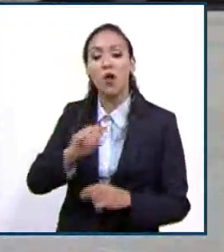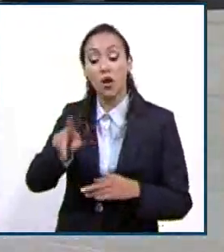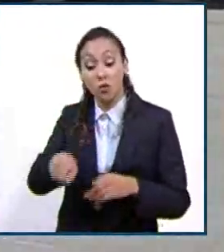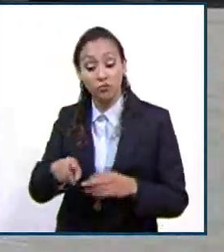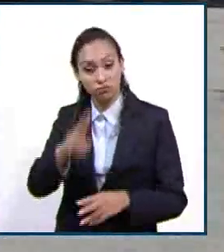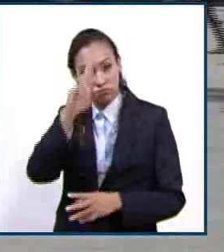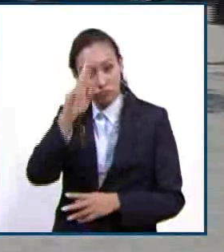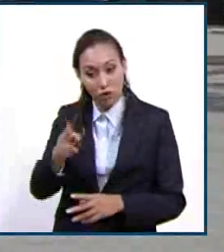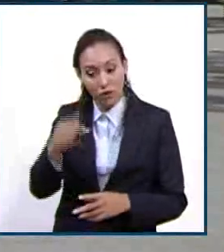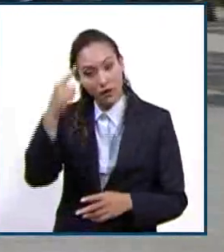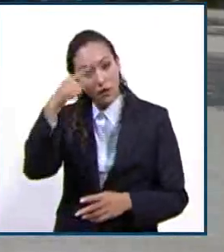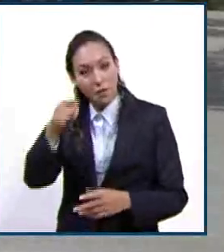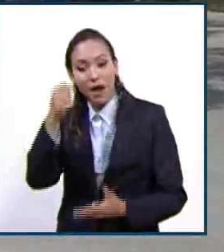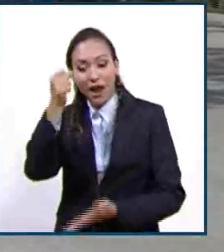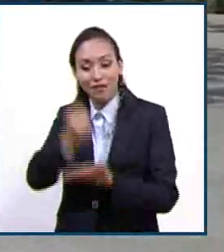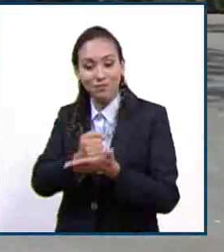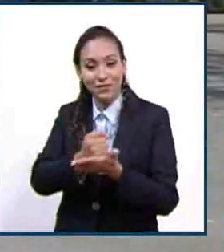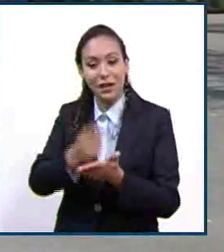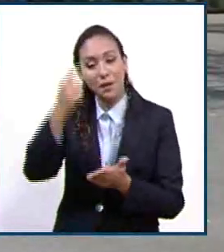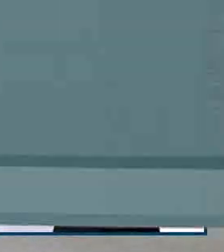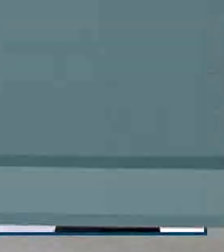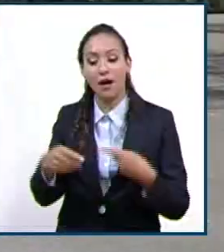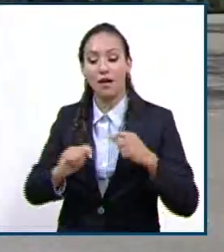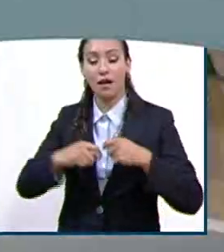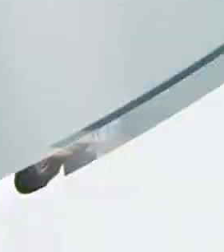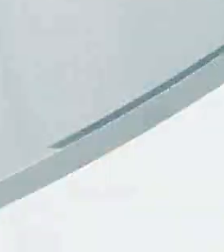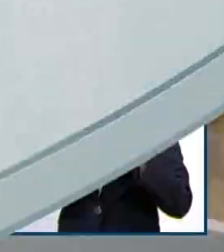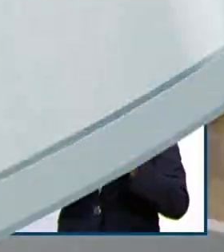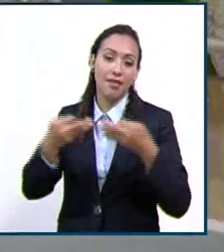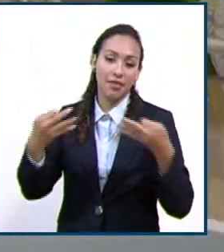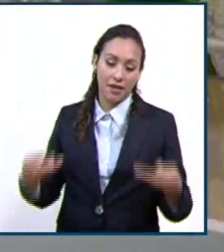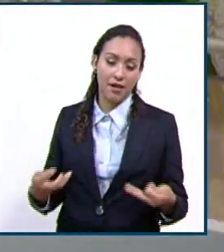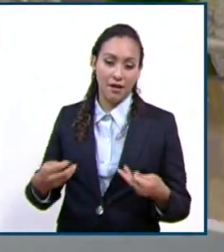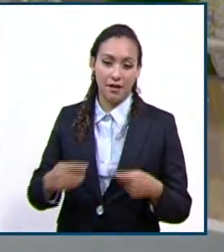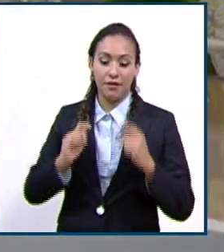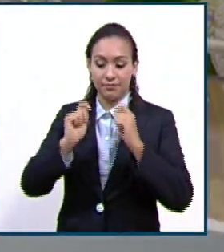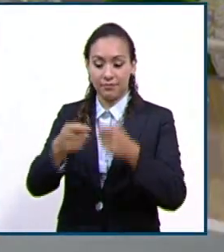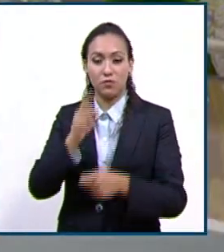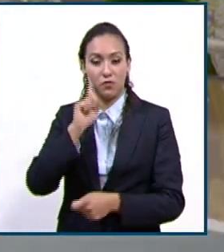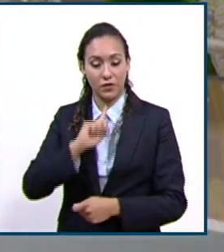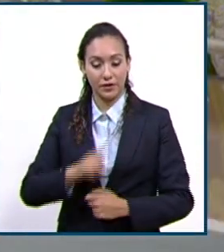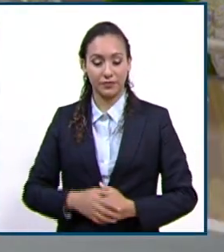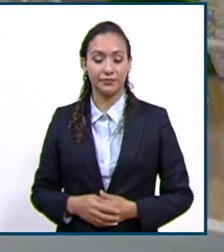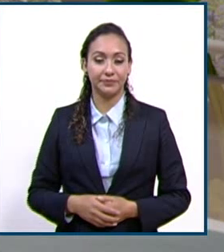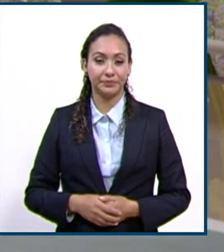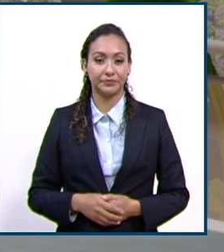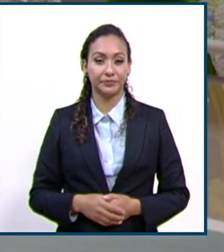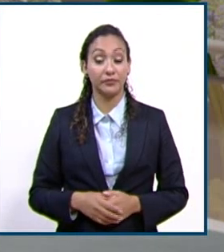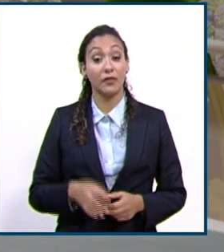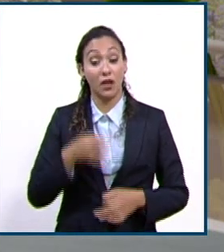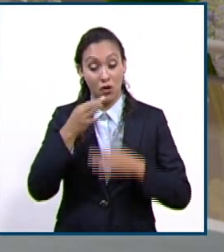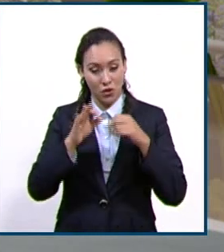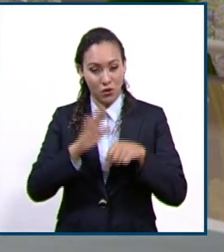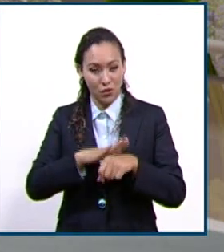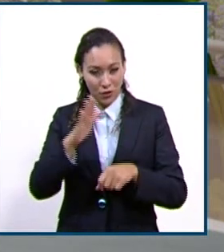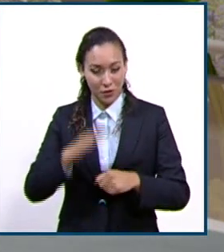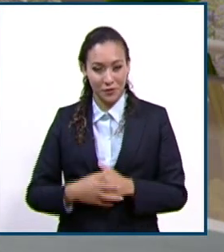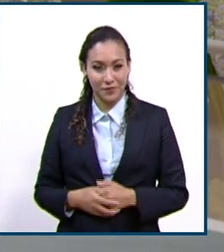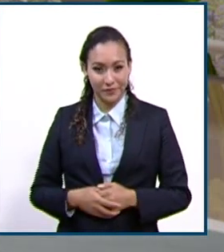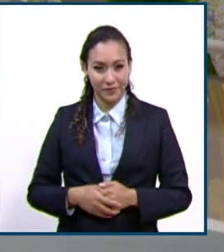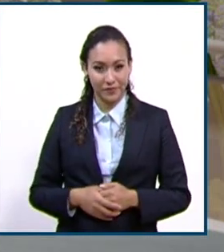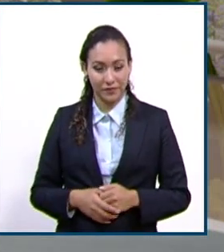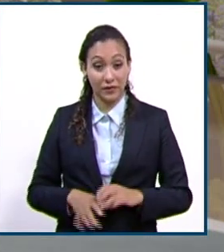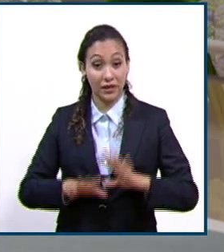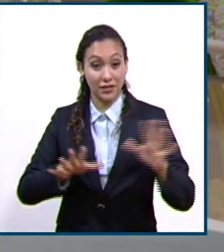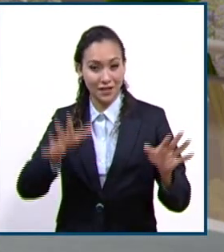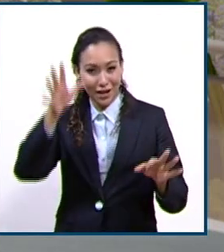y su certificación. Y en más noticias, una vez que se rompió el concepto de